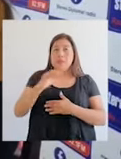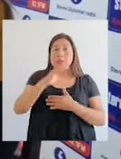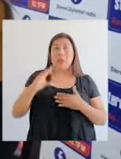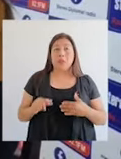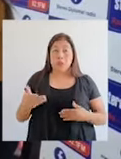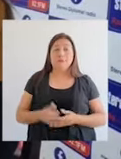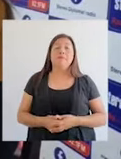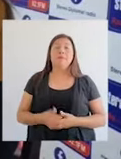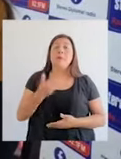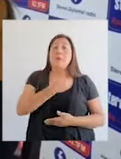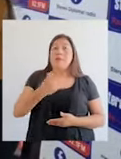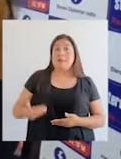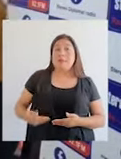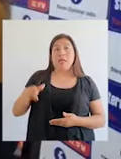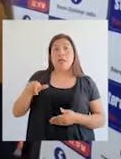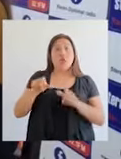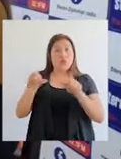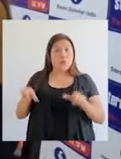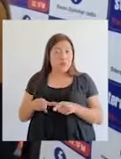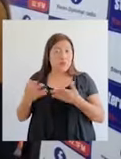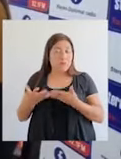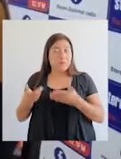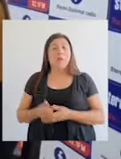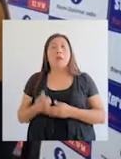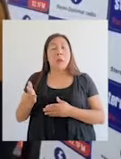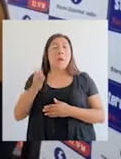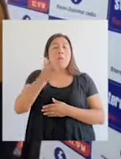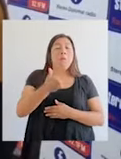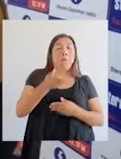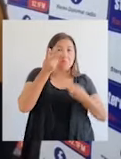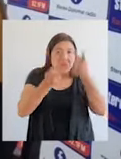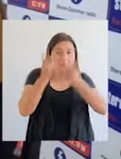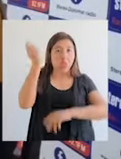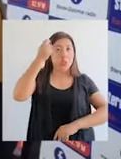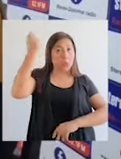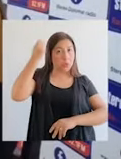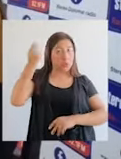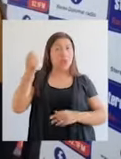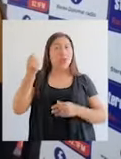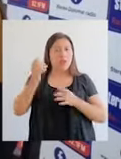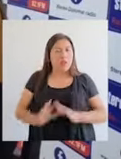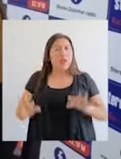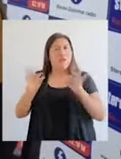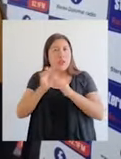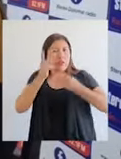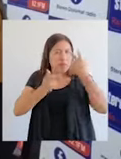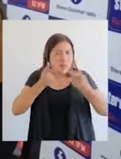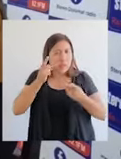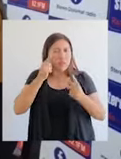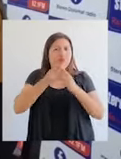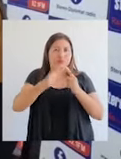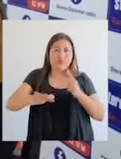presidente de CONADIS, presidente nacional de CONADIS, que visita Trujillo y está cumpliendo una agenda importante en favor de las personas con